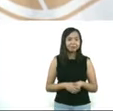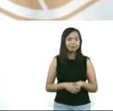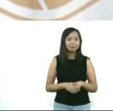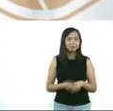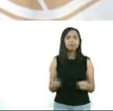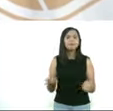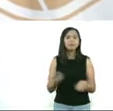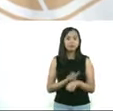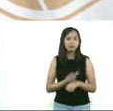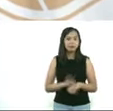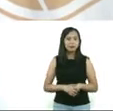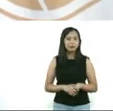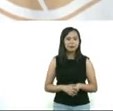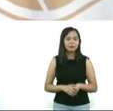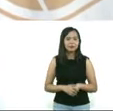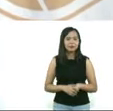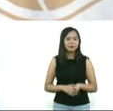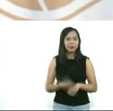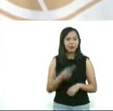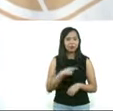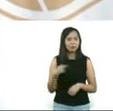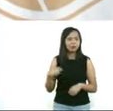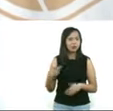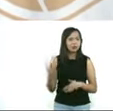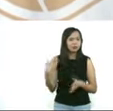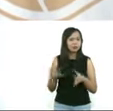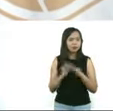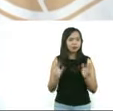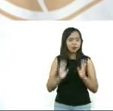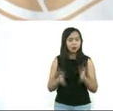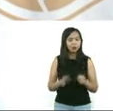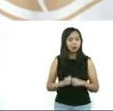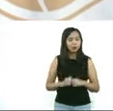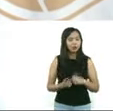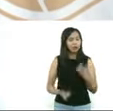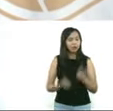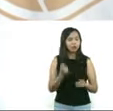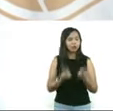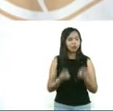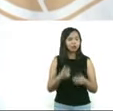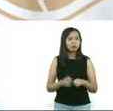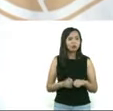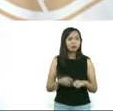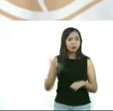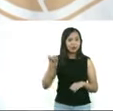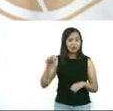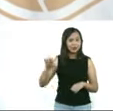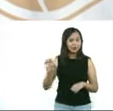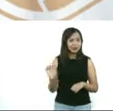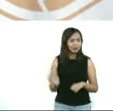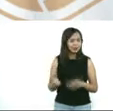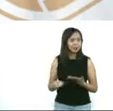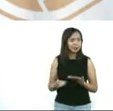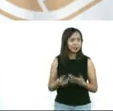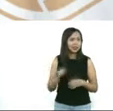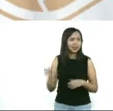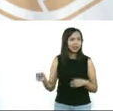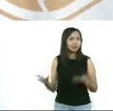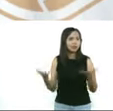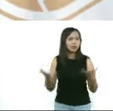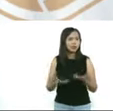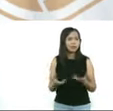O sea, lo hemos dicho varias veces. Algunos consejeros del INE, pues actúan